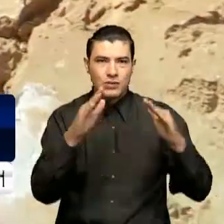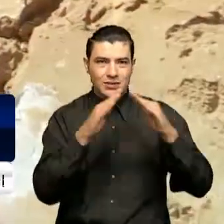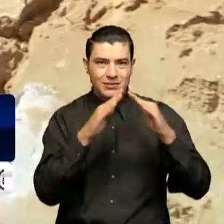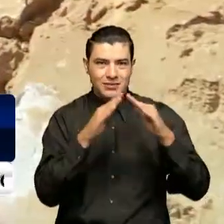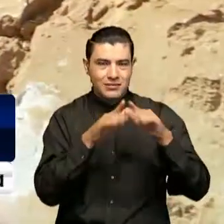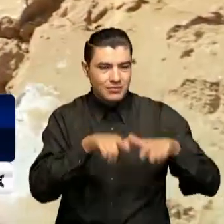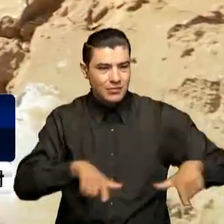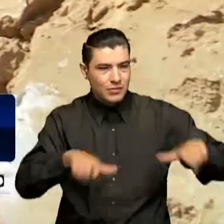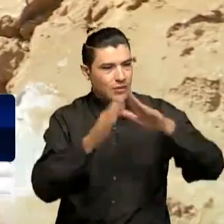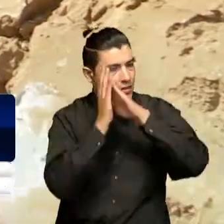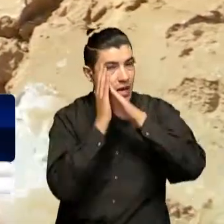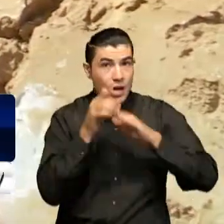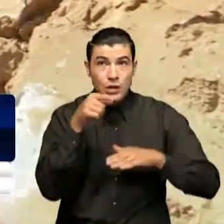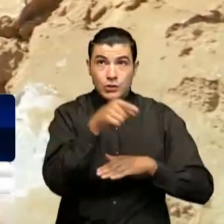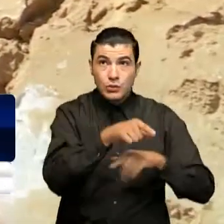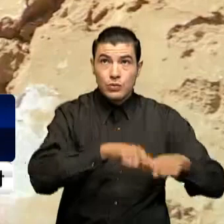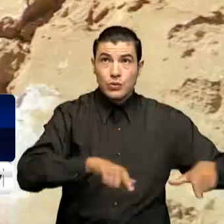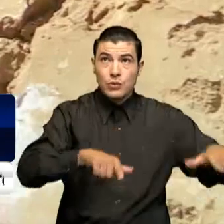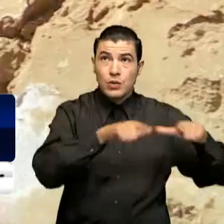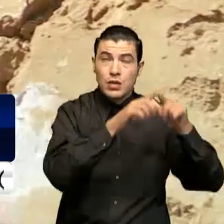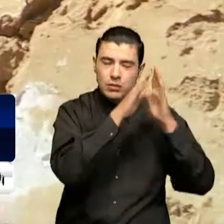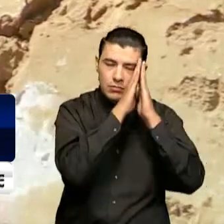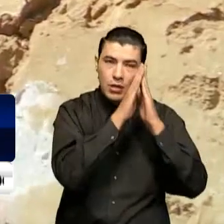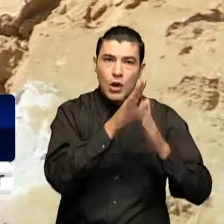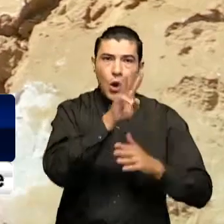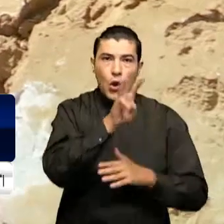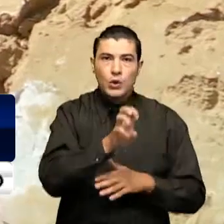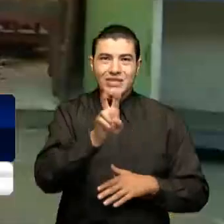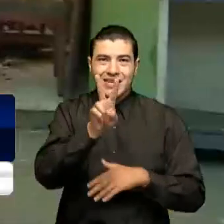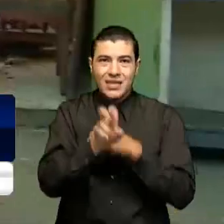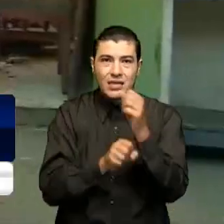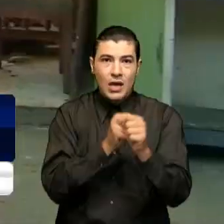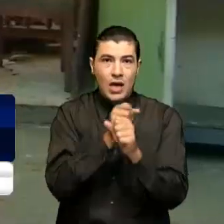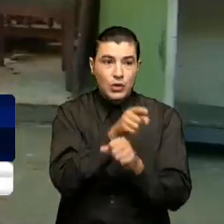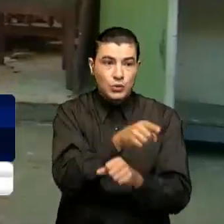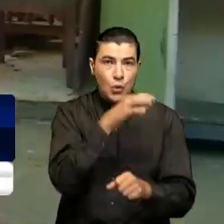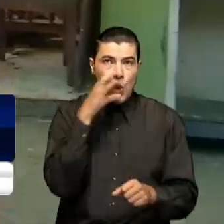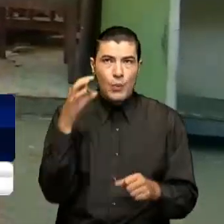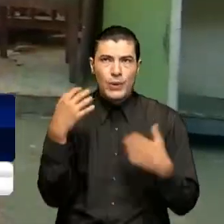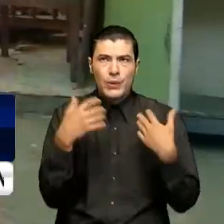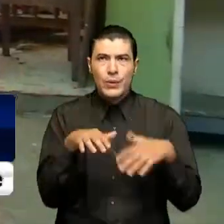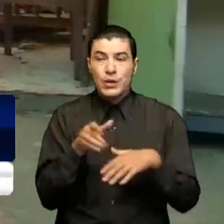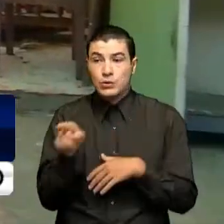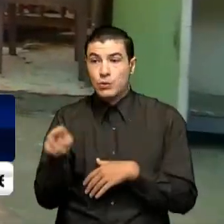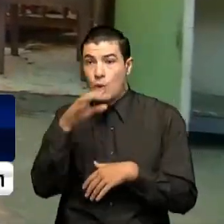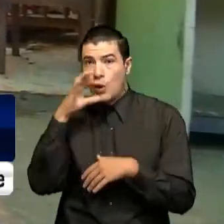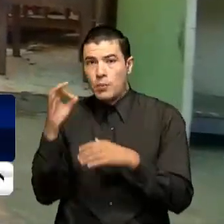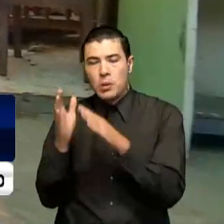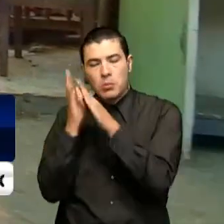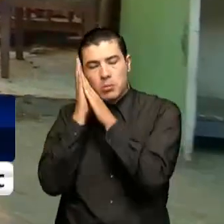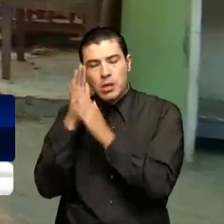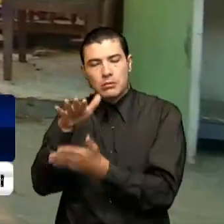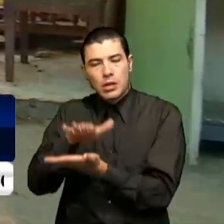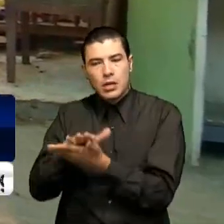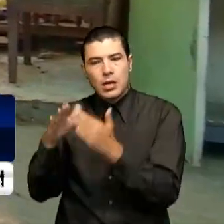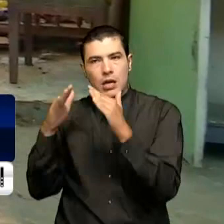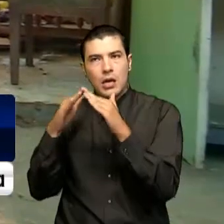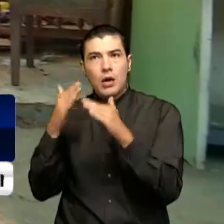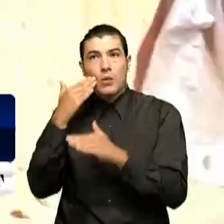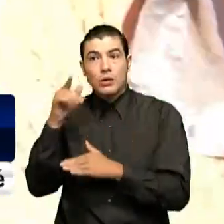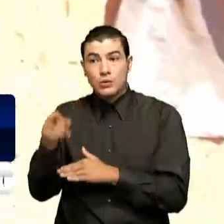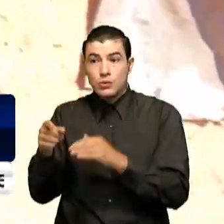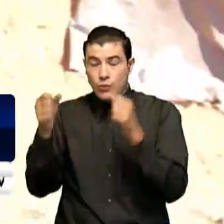donde fallece un adulto de 82 años de edad jesús david dormía en la tranquilidad de su casa cuando